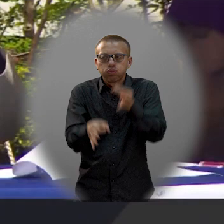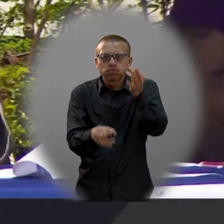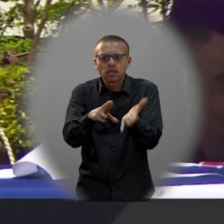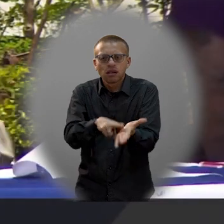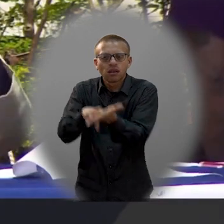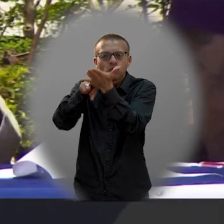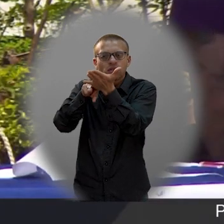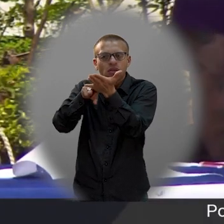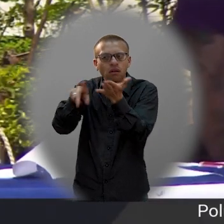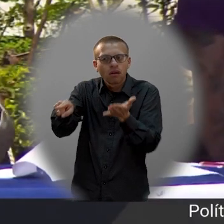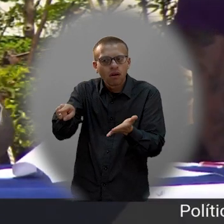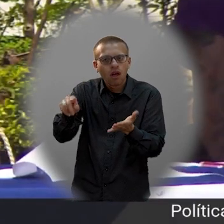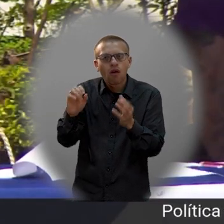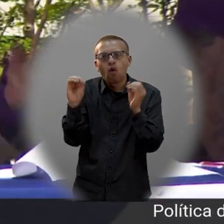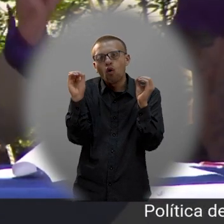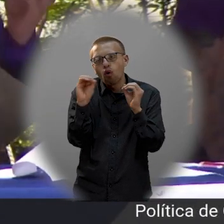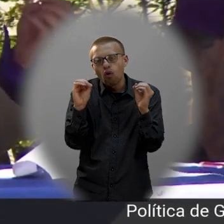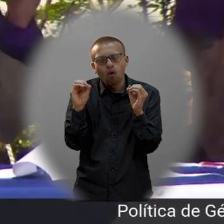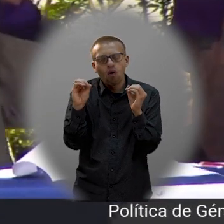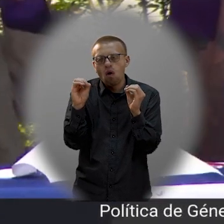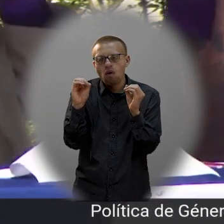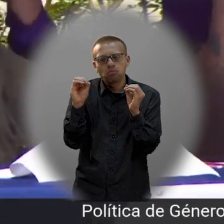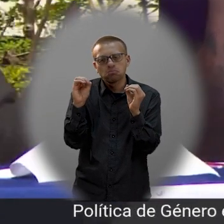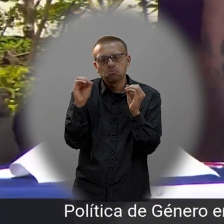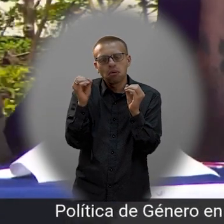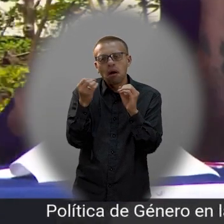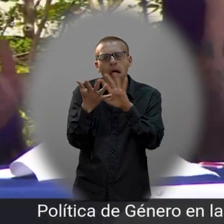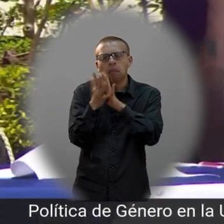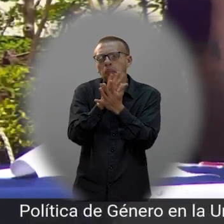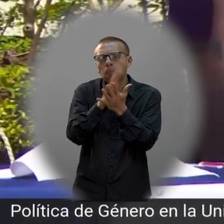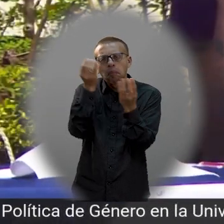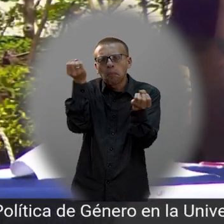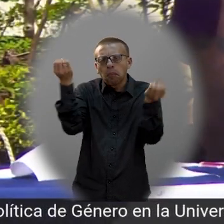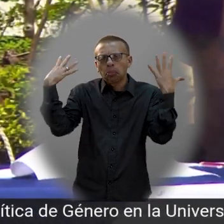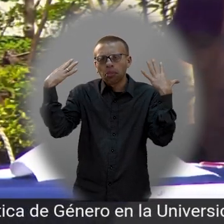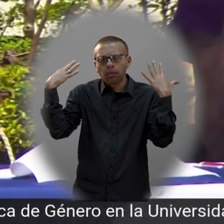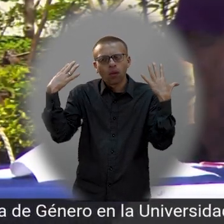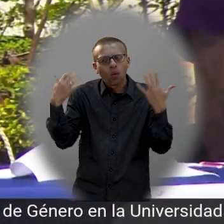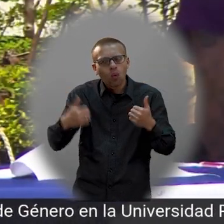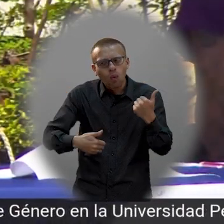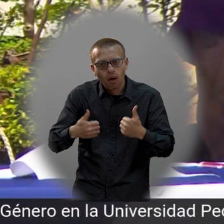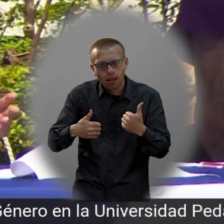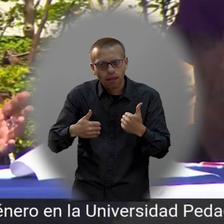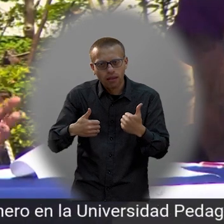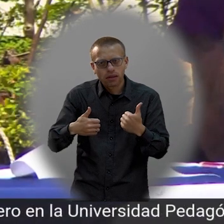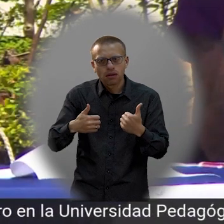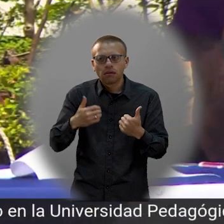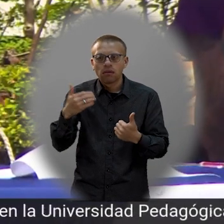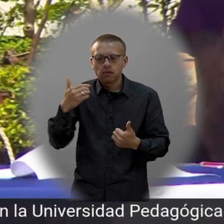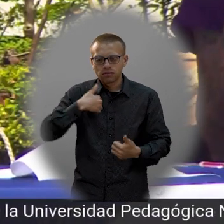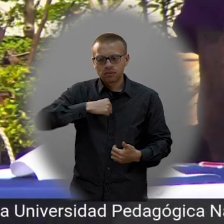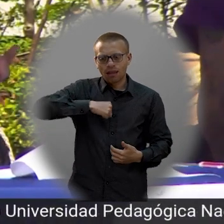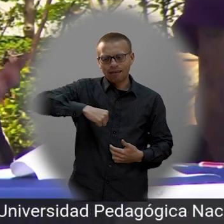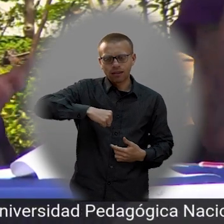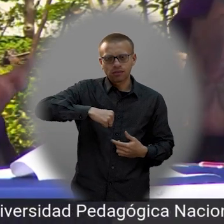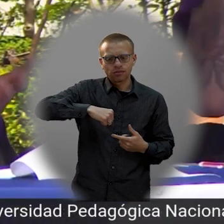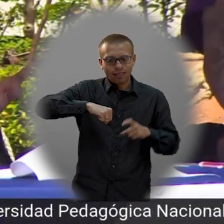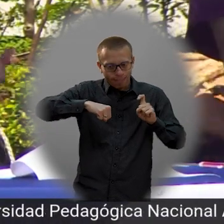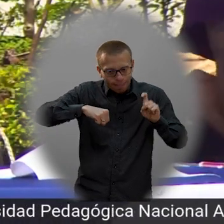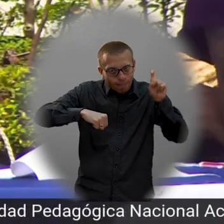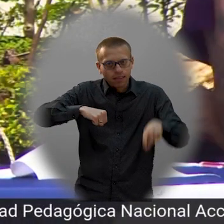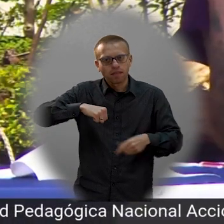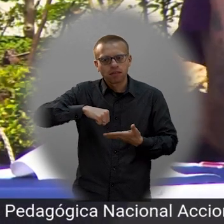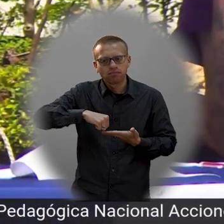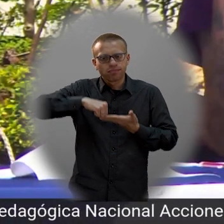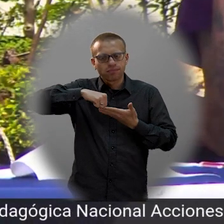sido agredida, cuando he sido violentada, cuando he sido violentado. Me parece que es un reto enorme que tiene. Echo de menos